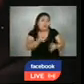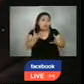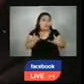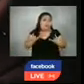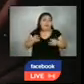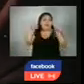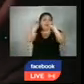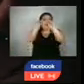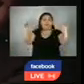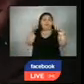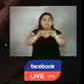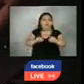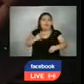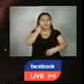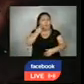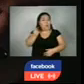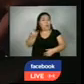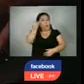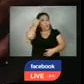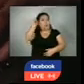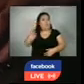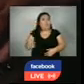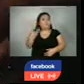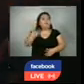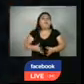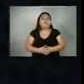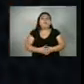de estas plataformas muy innovadoras.